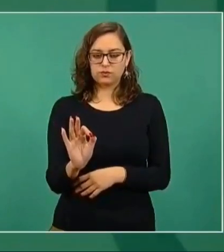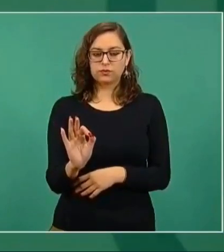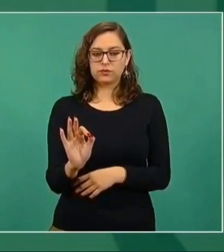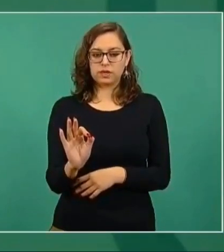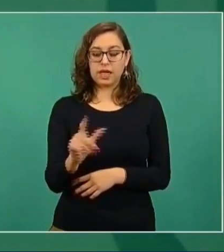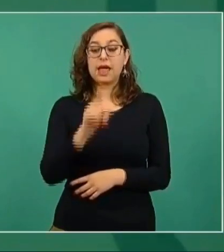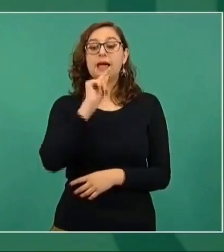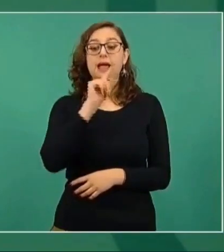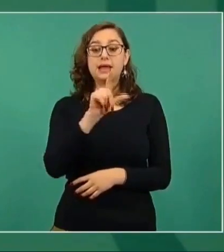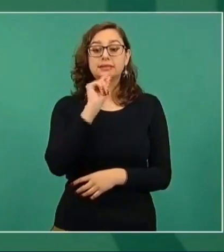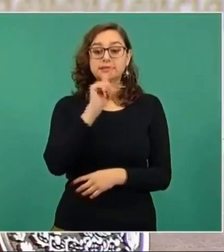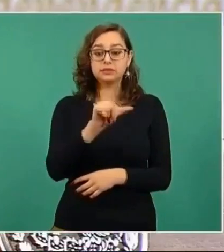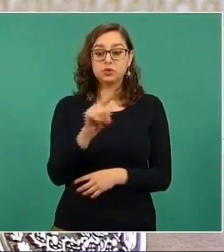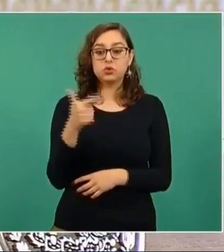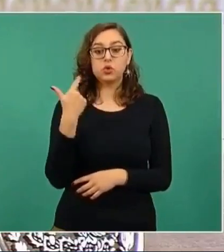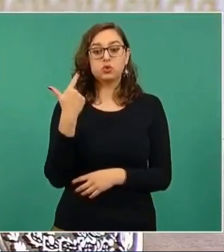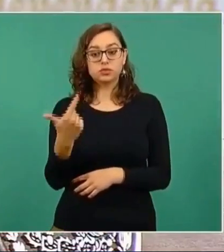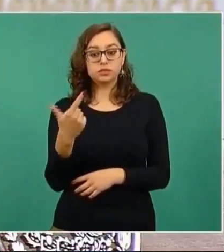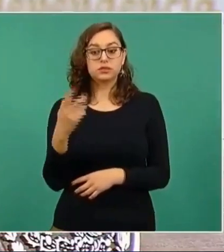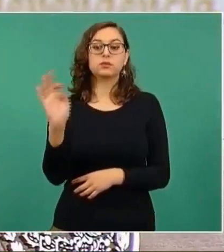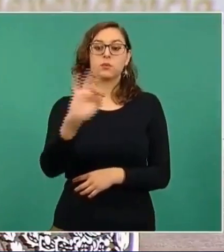Jalisco 7.